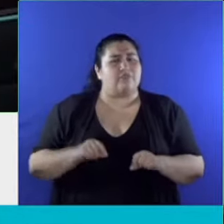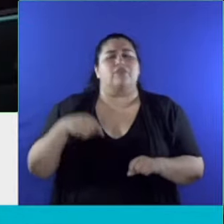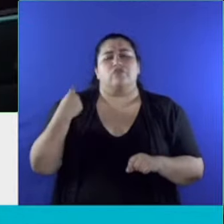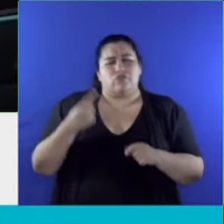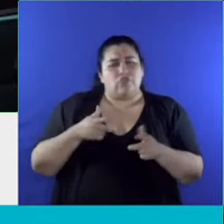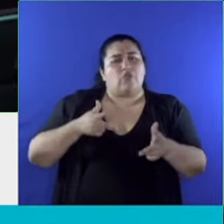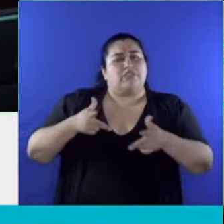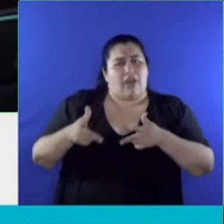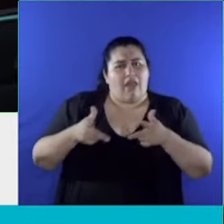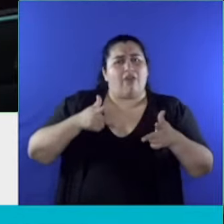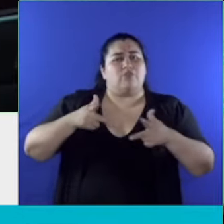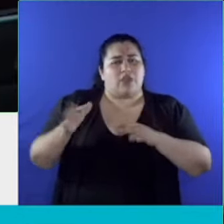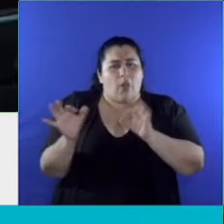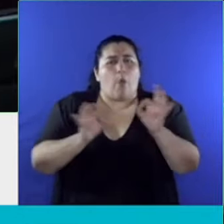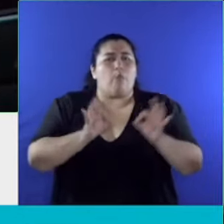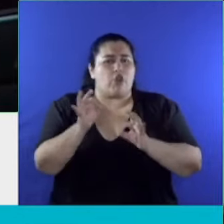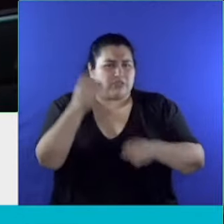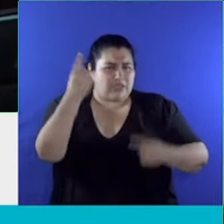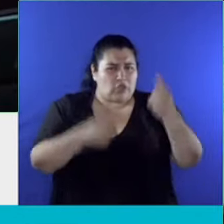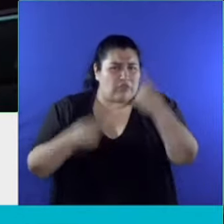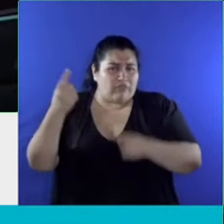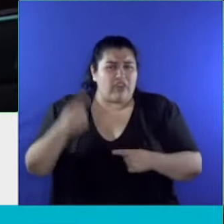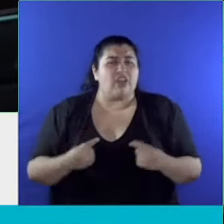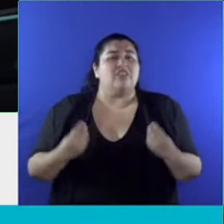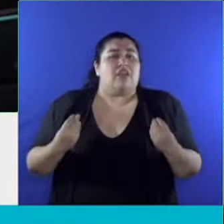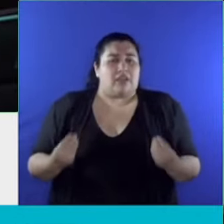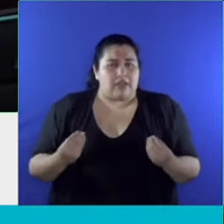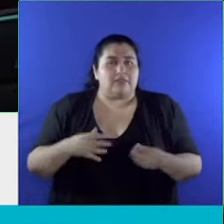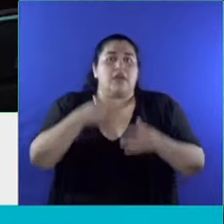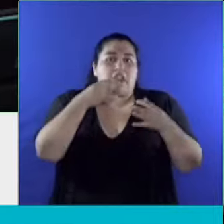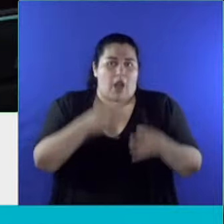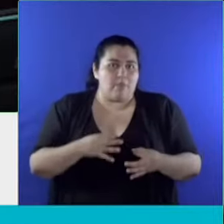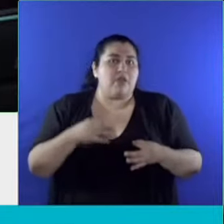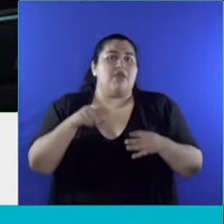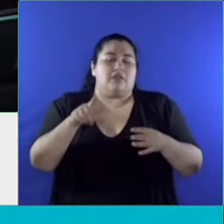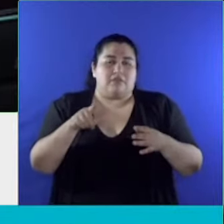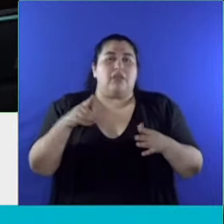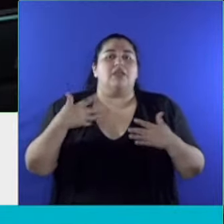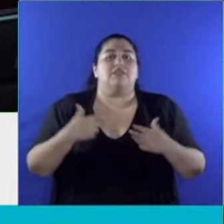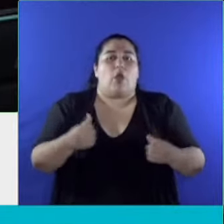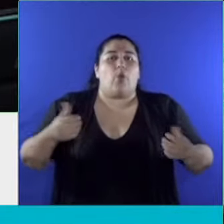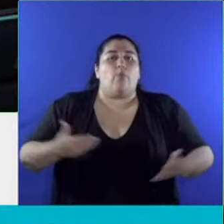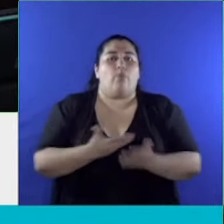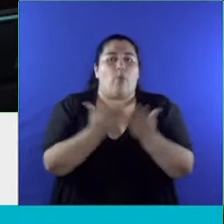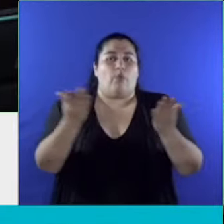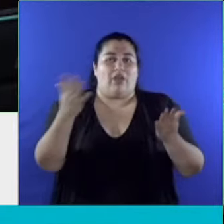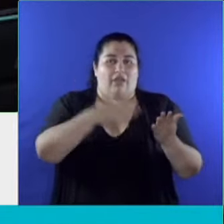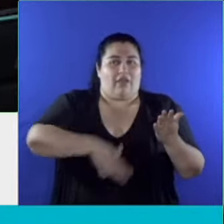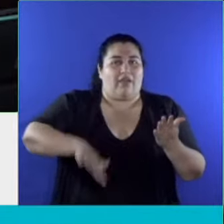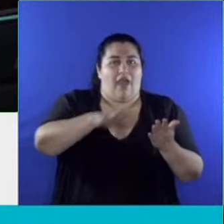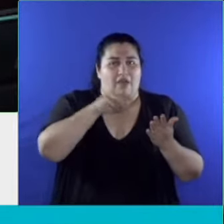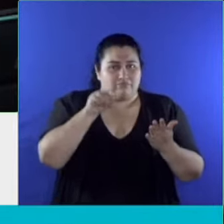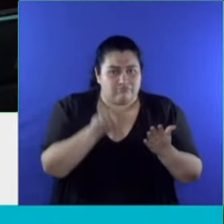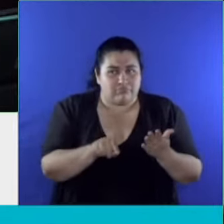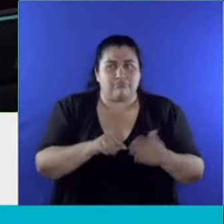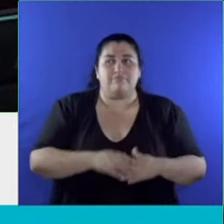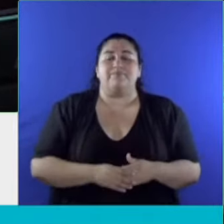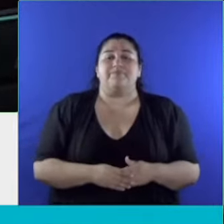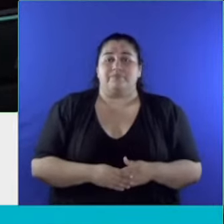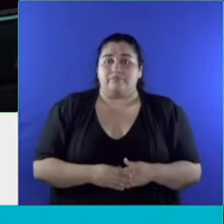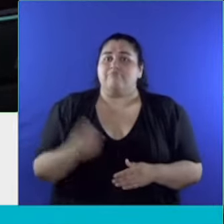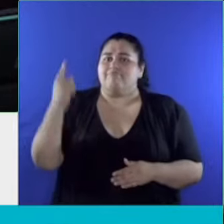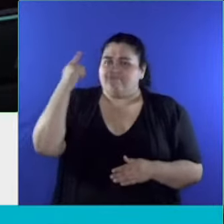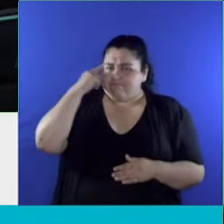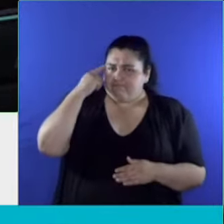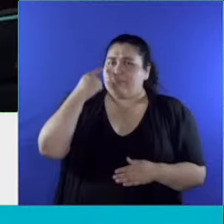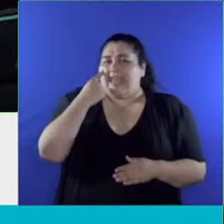Charlando en diferentes proyectos algunos con gran envergadura que que define la salud pública a nuestros vecinos y vecinas creo que los que